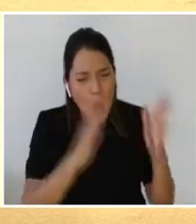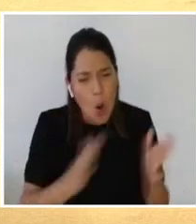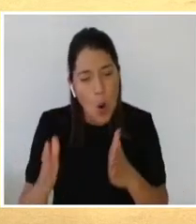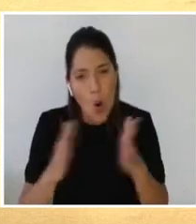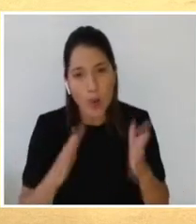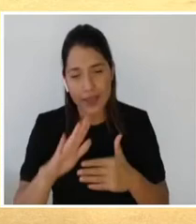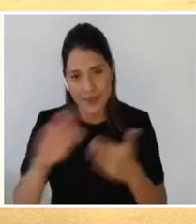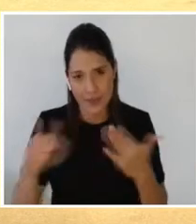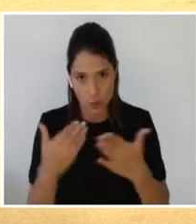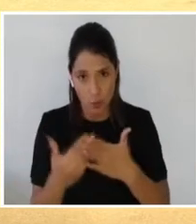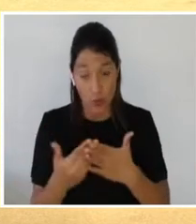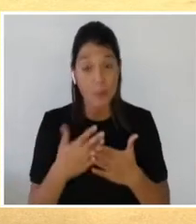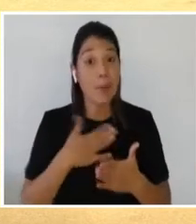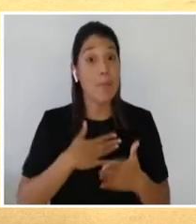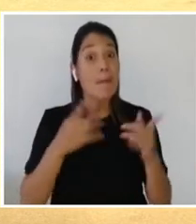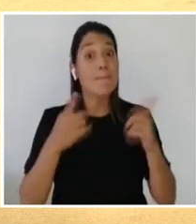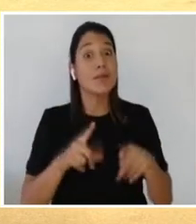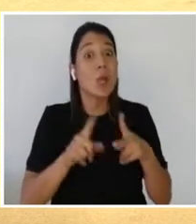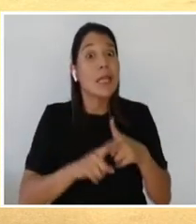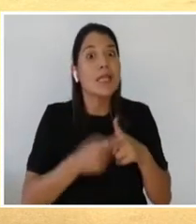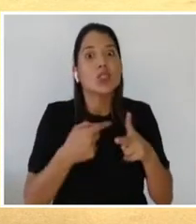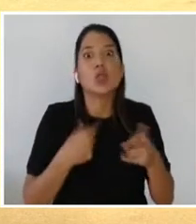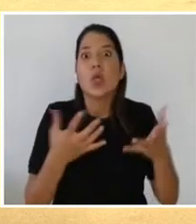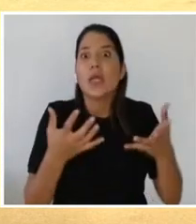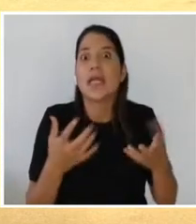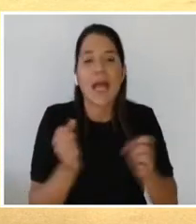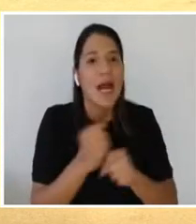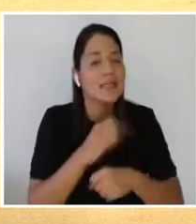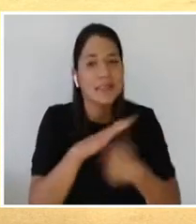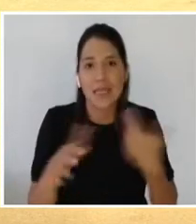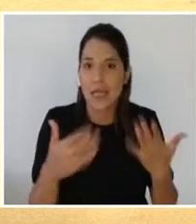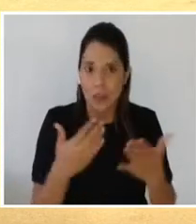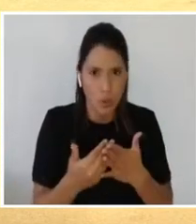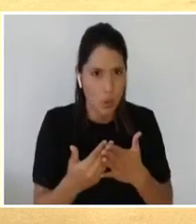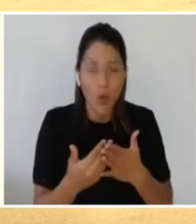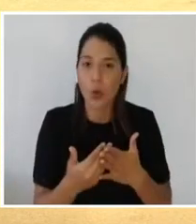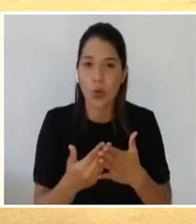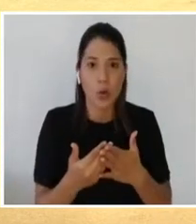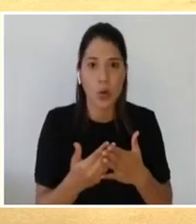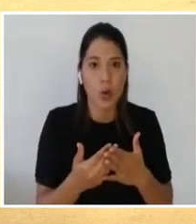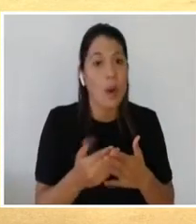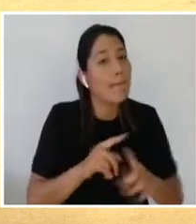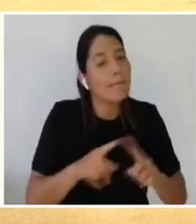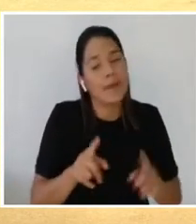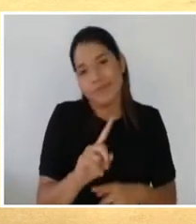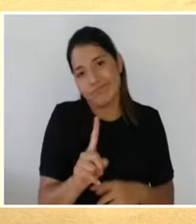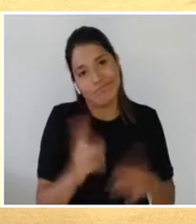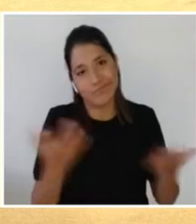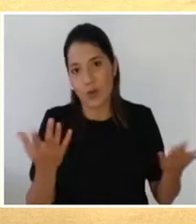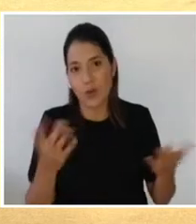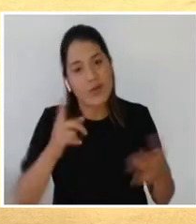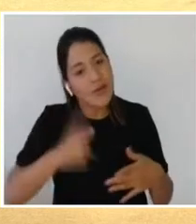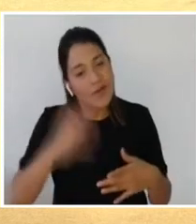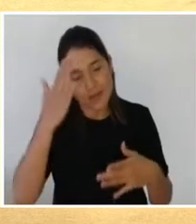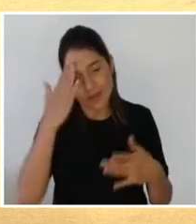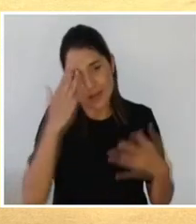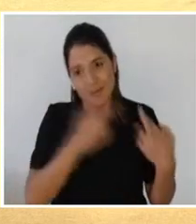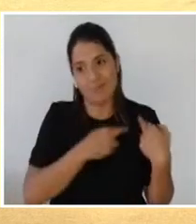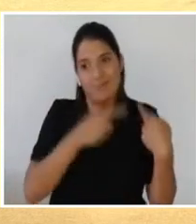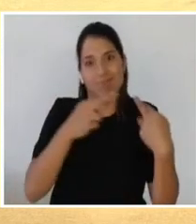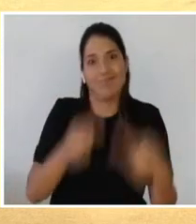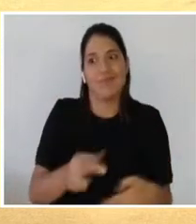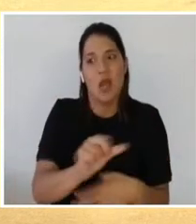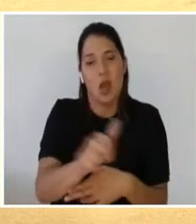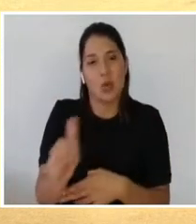que al principio quería hacer todo yo, ¿verdad? Ser todóloga. Pero no, hay que saber delegar, hay que saber que